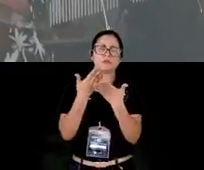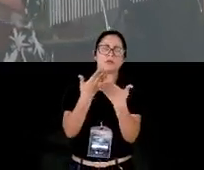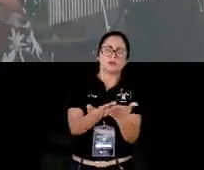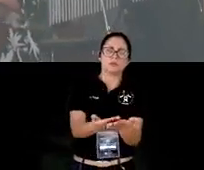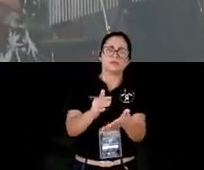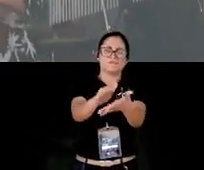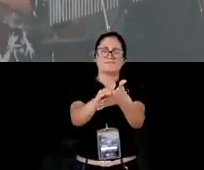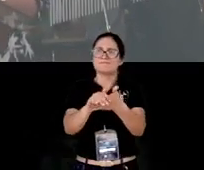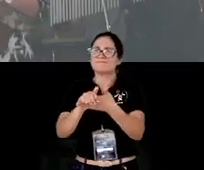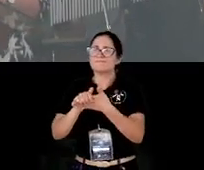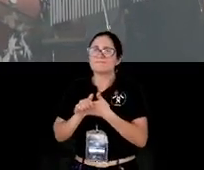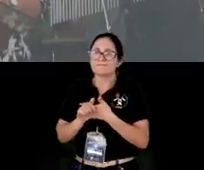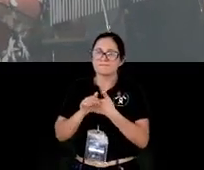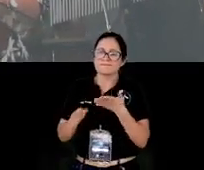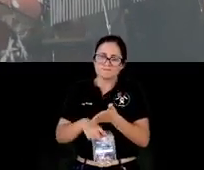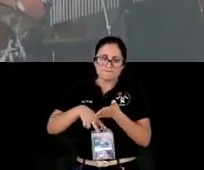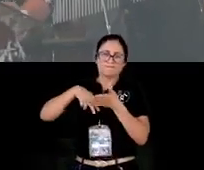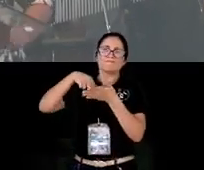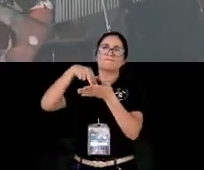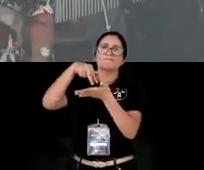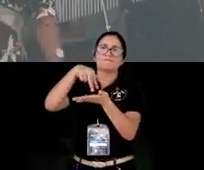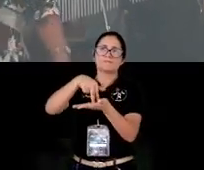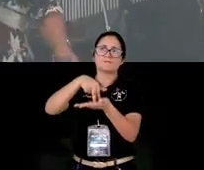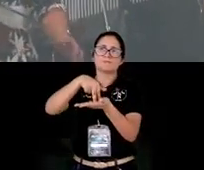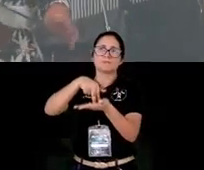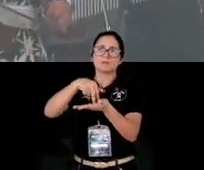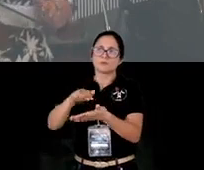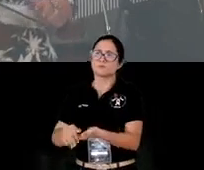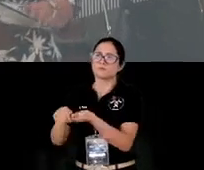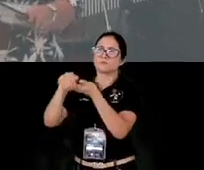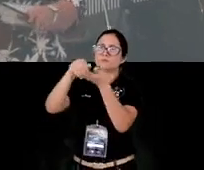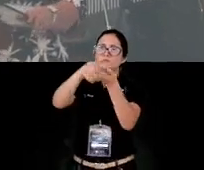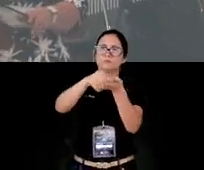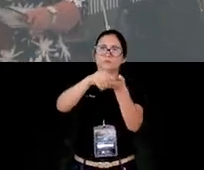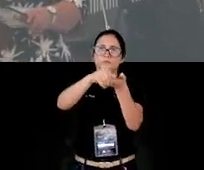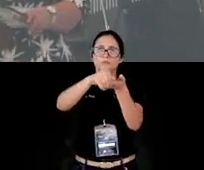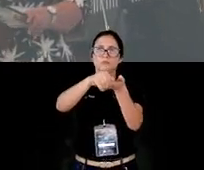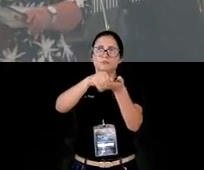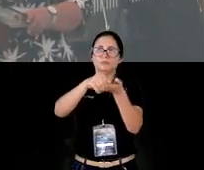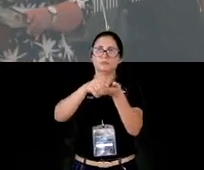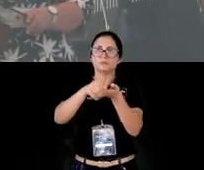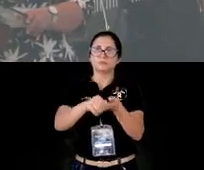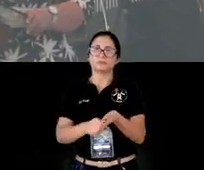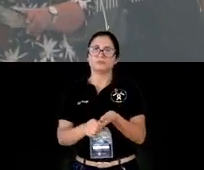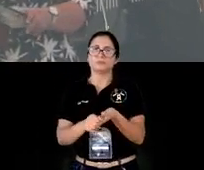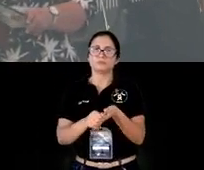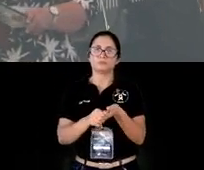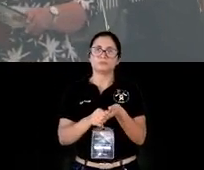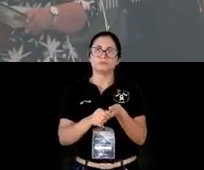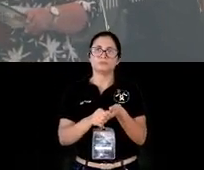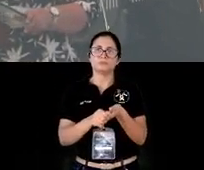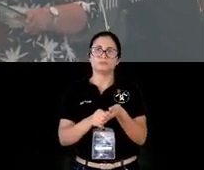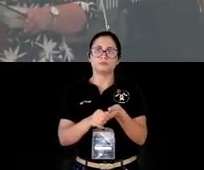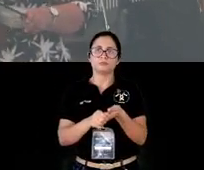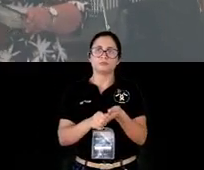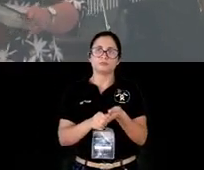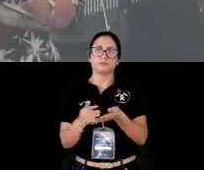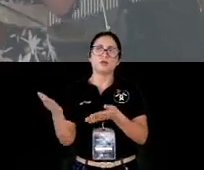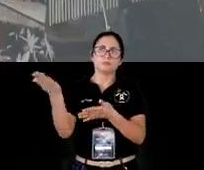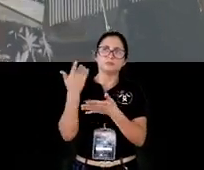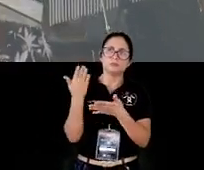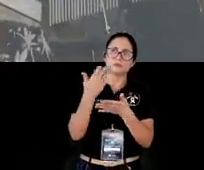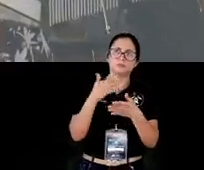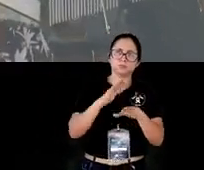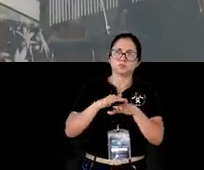mano, la levantó. Entonces llamando a los santos y a las